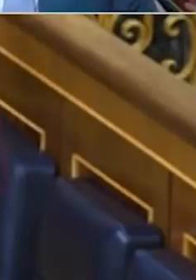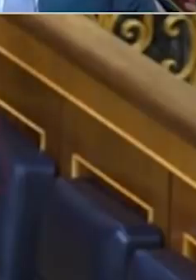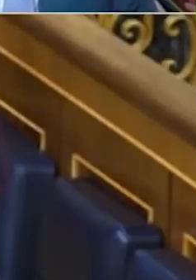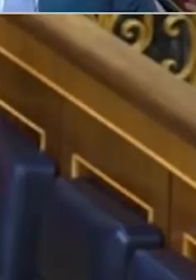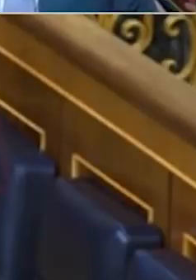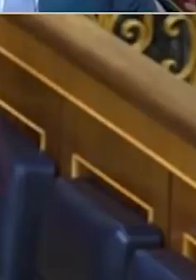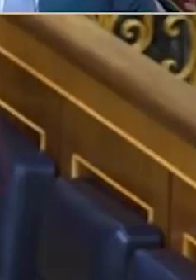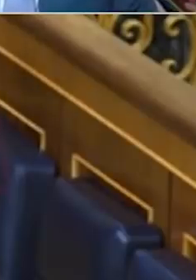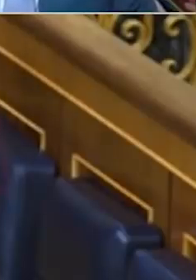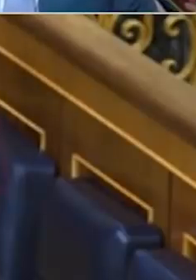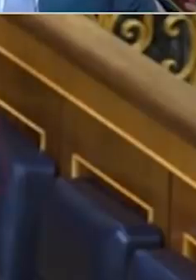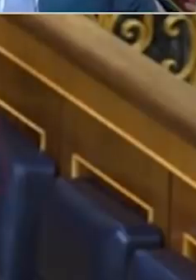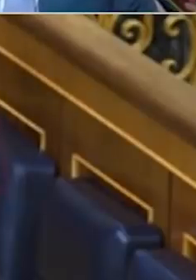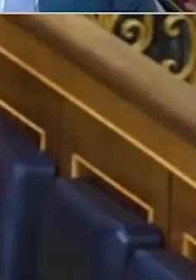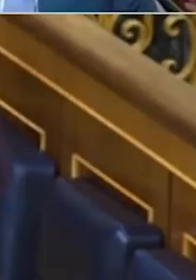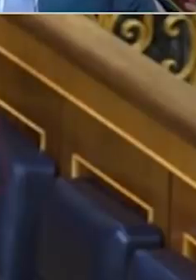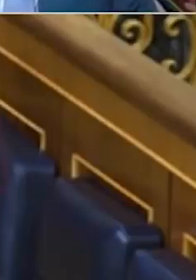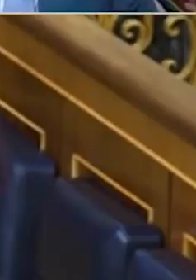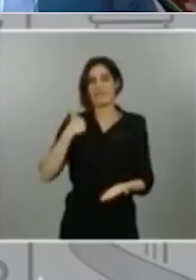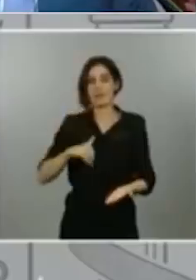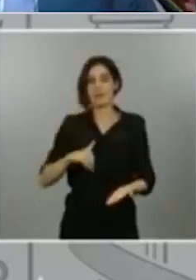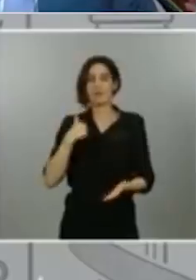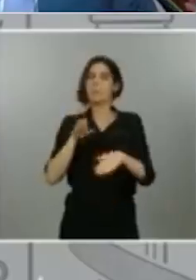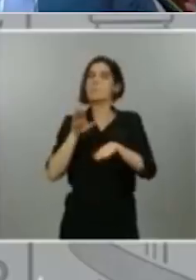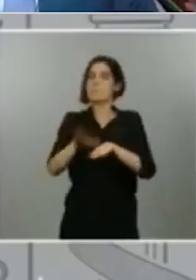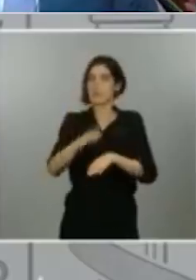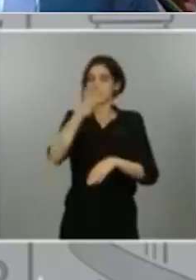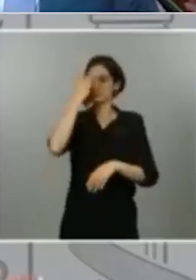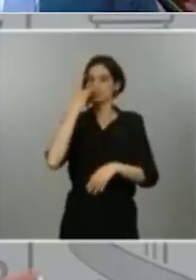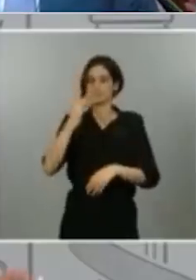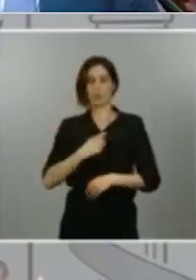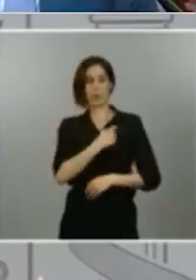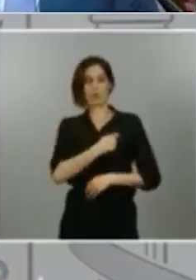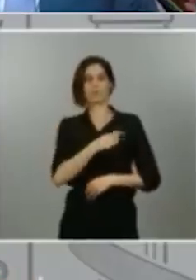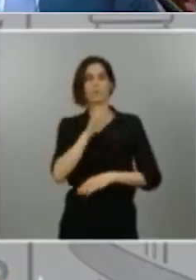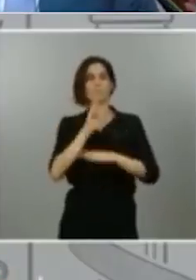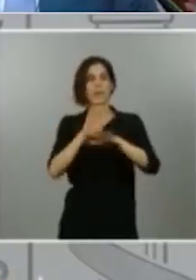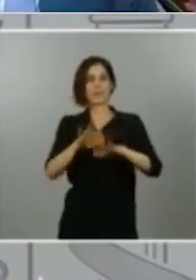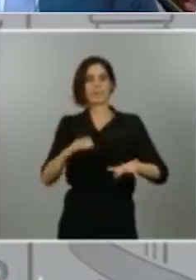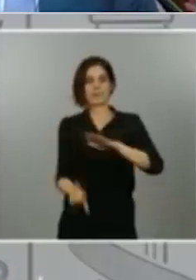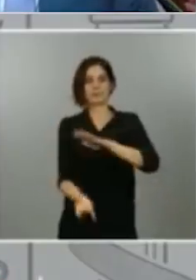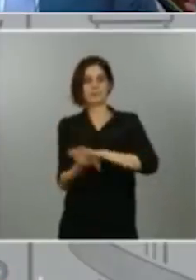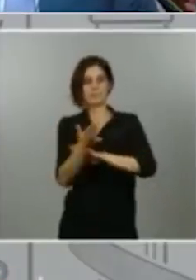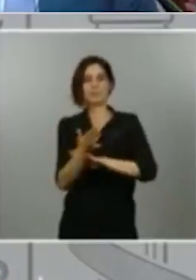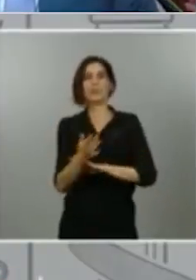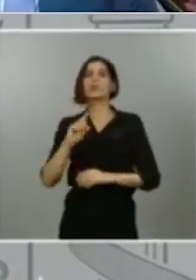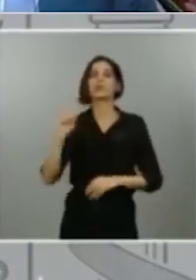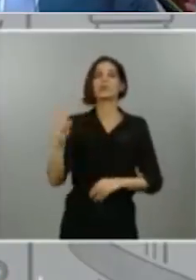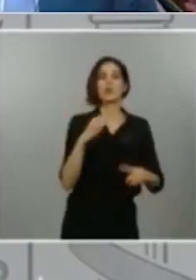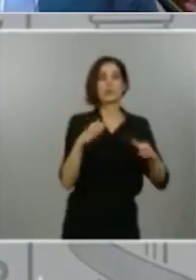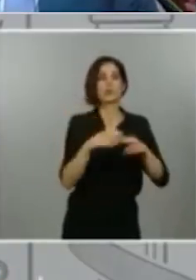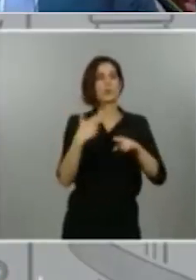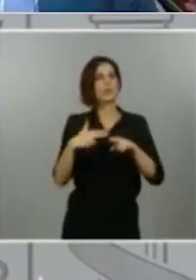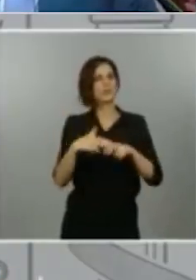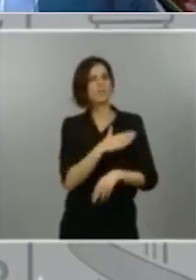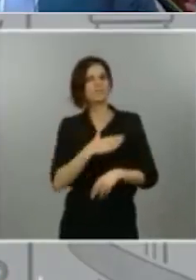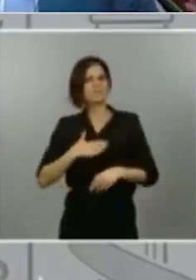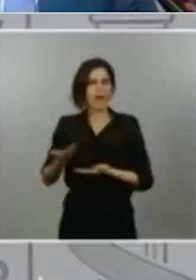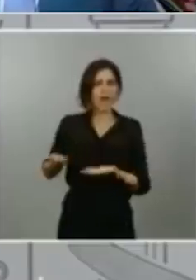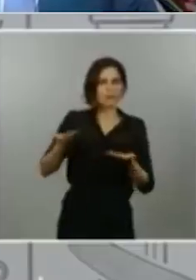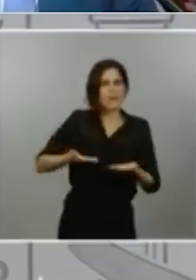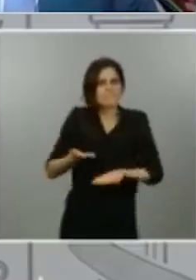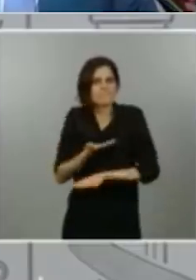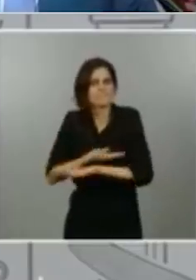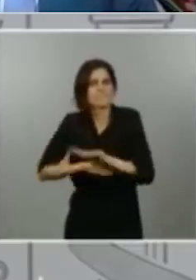quien ve los canales subvencionados por el gobierno español, se esfuerza mucho en ocultar lo que ocurre en España y en